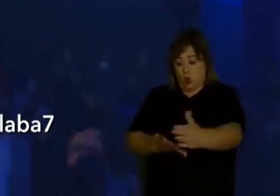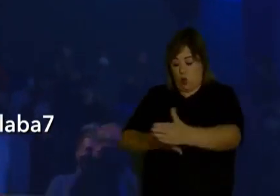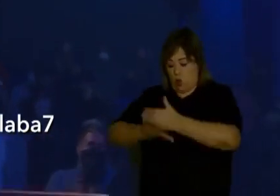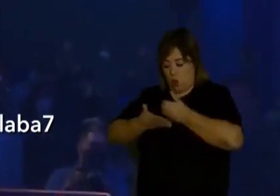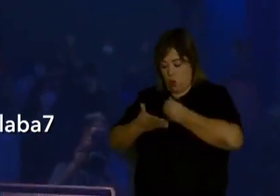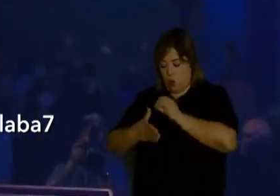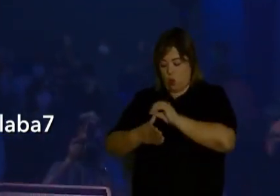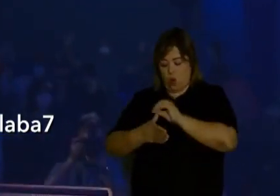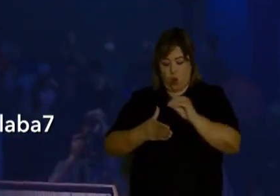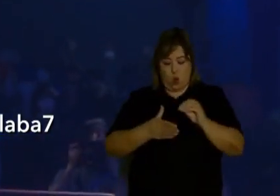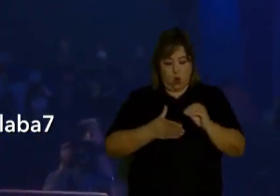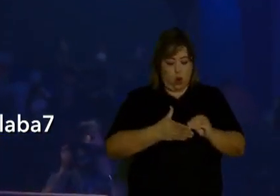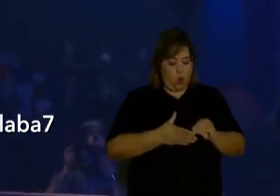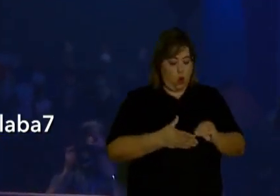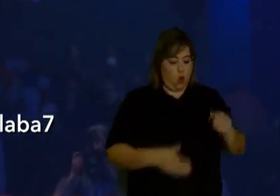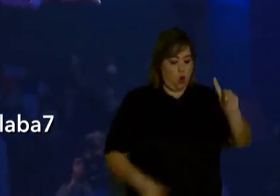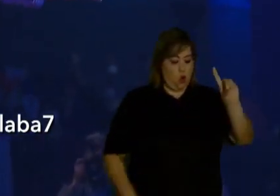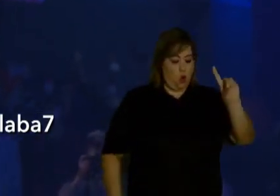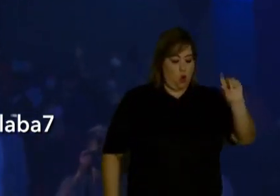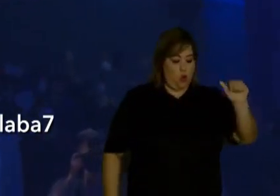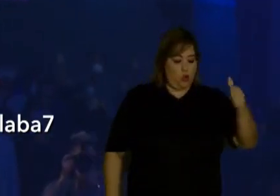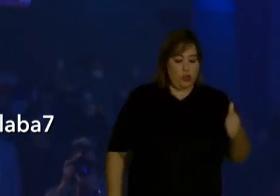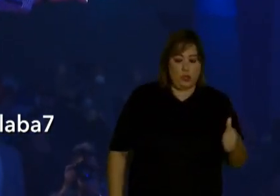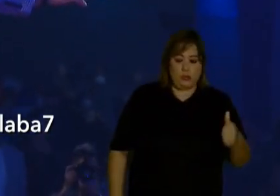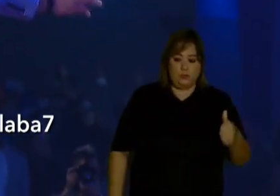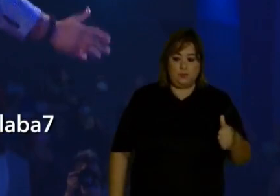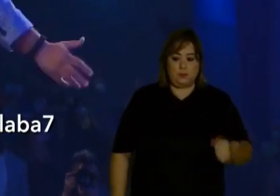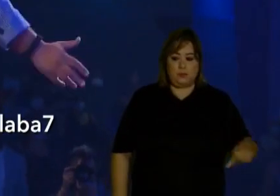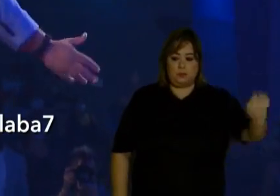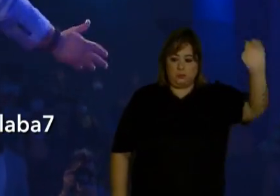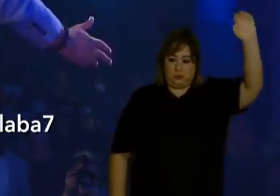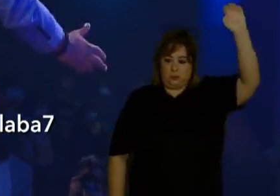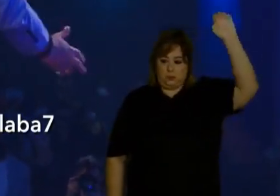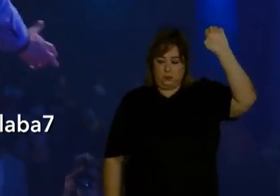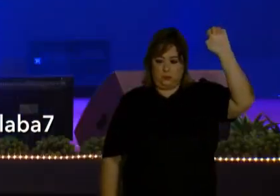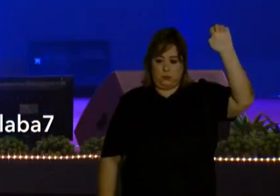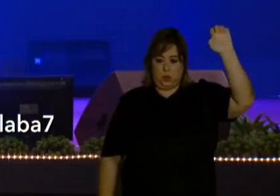Algo está ocurriendo. Hay una unción tremenda, hermano. Esta mañana